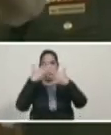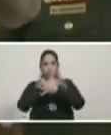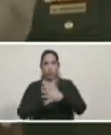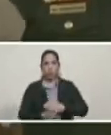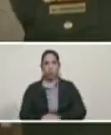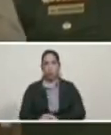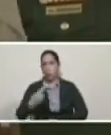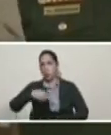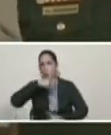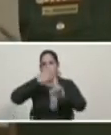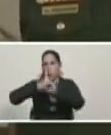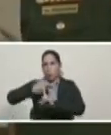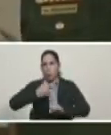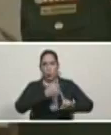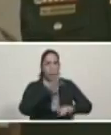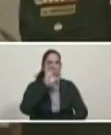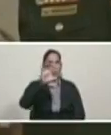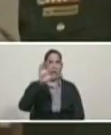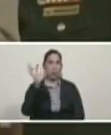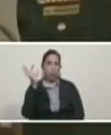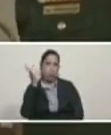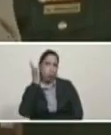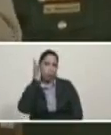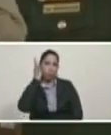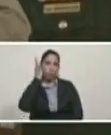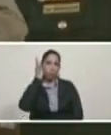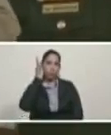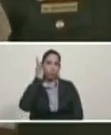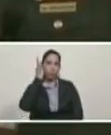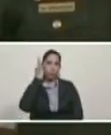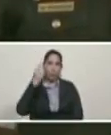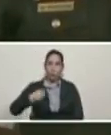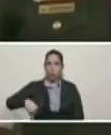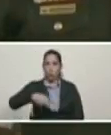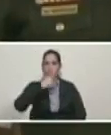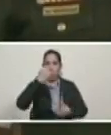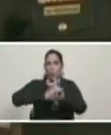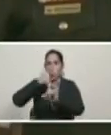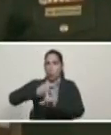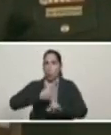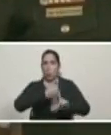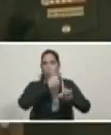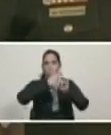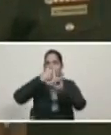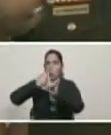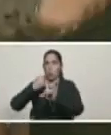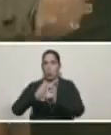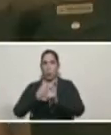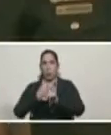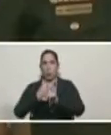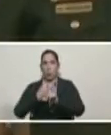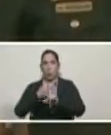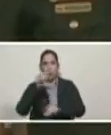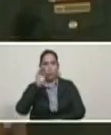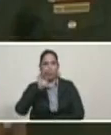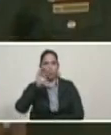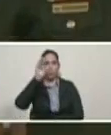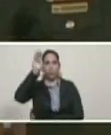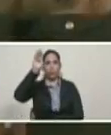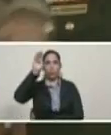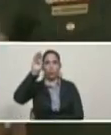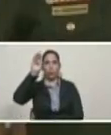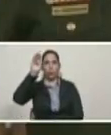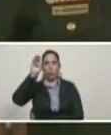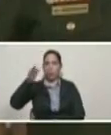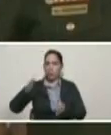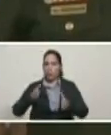Nuestra lucha es por la patria, mujer. Nuestra lucha es por el futuro y el destino de los niños